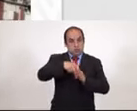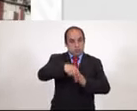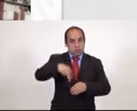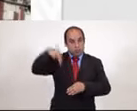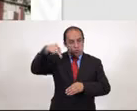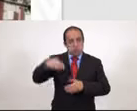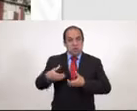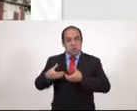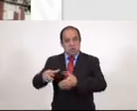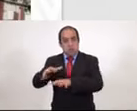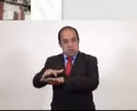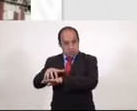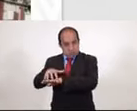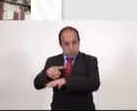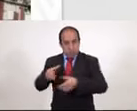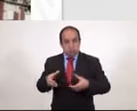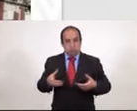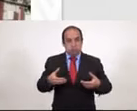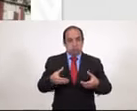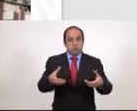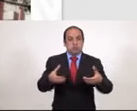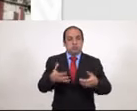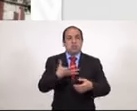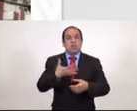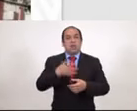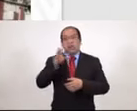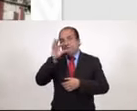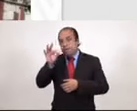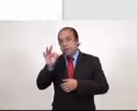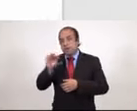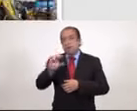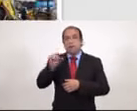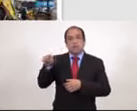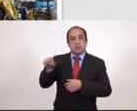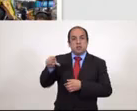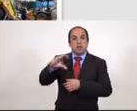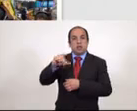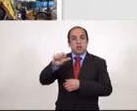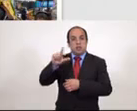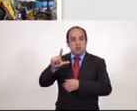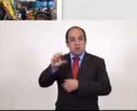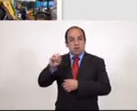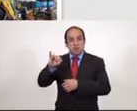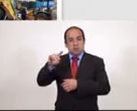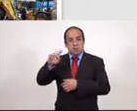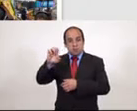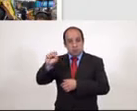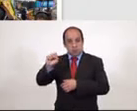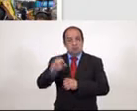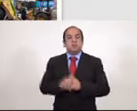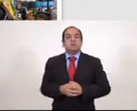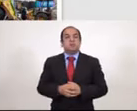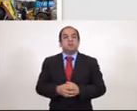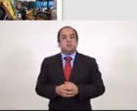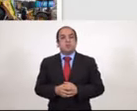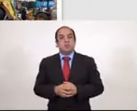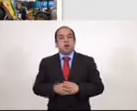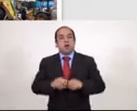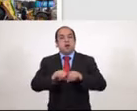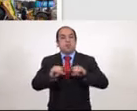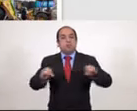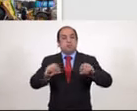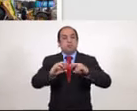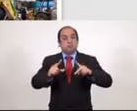el sitio de falla en Canal de Miramontes. La que sigue, por favor. La fuga